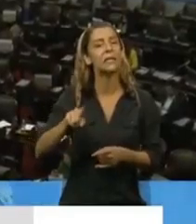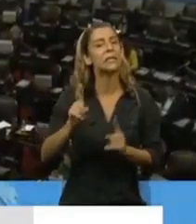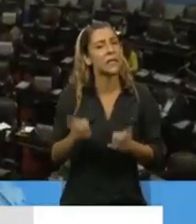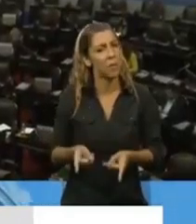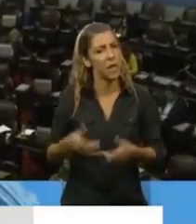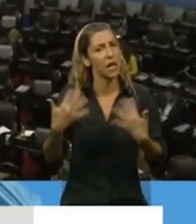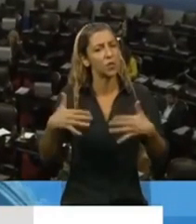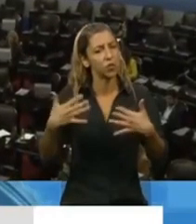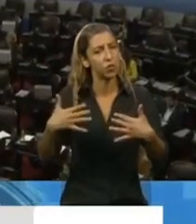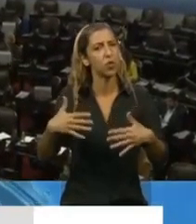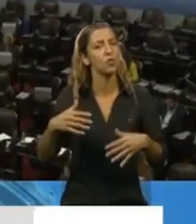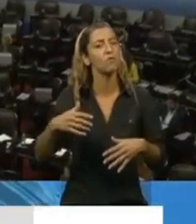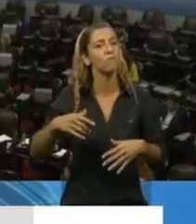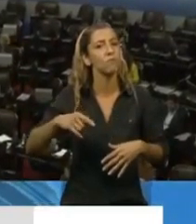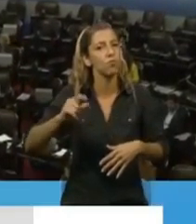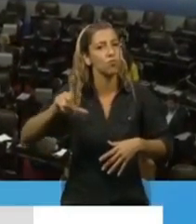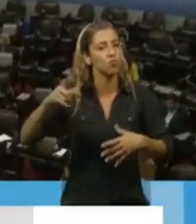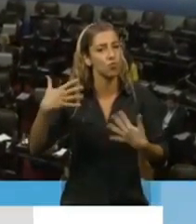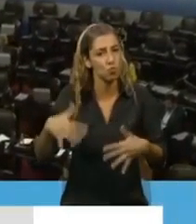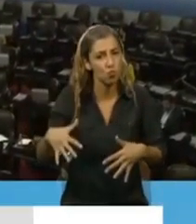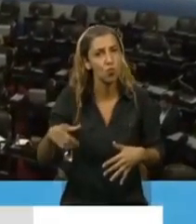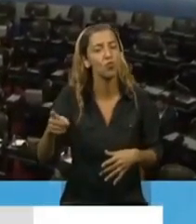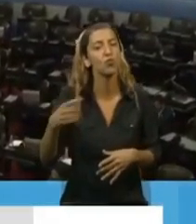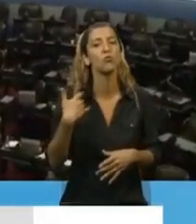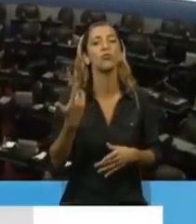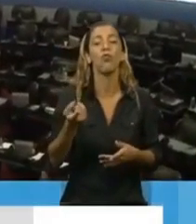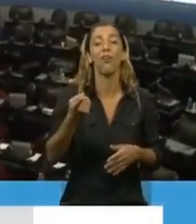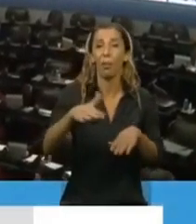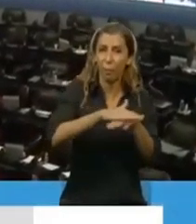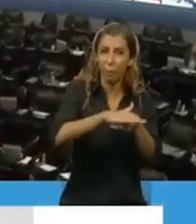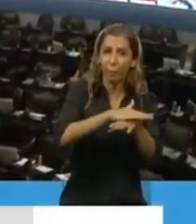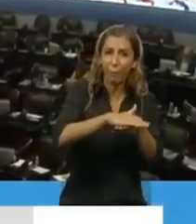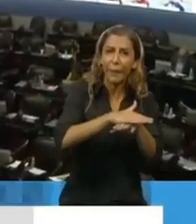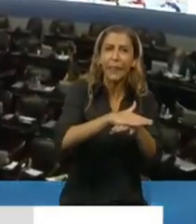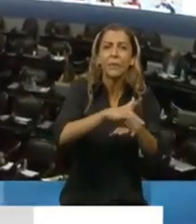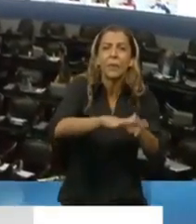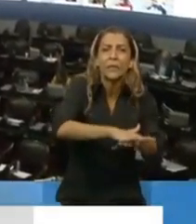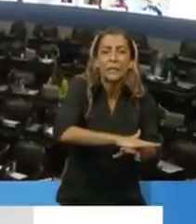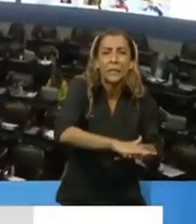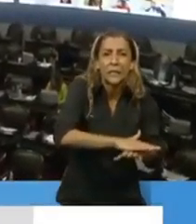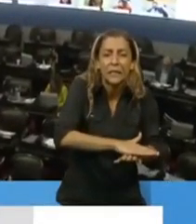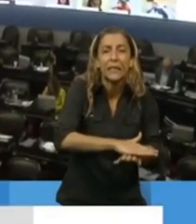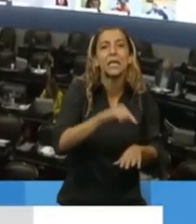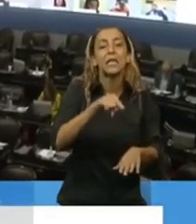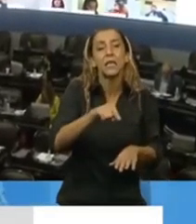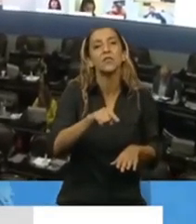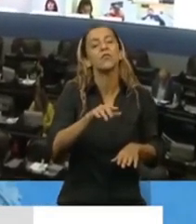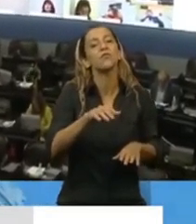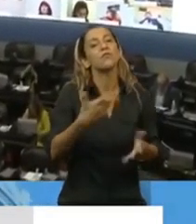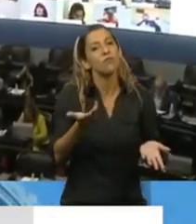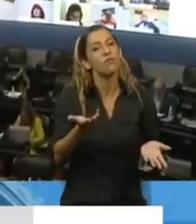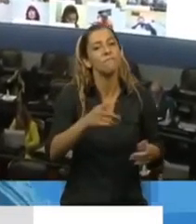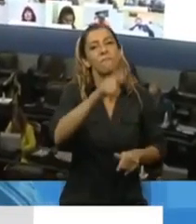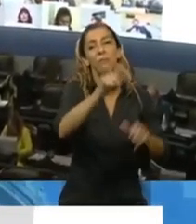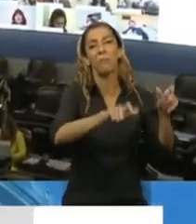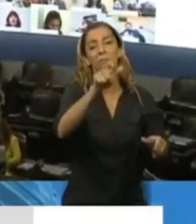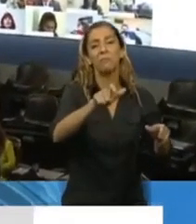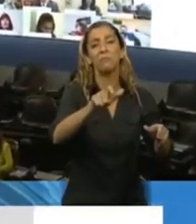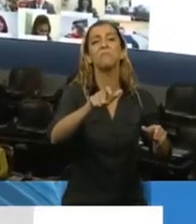que tiene un mínimo no imponible muy bajo, pega fuerte en los sectores medios y medios